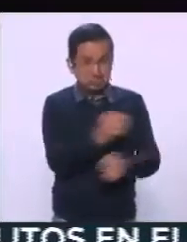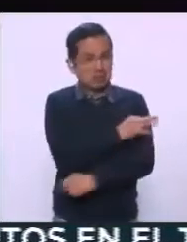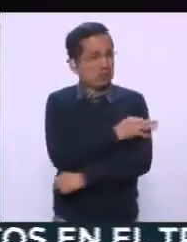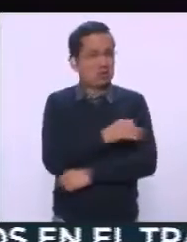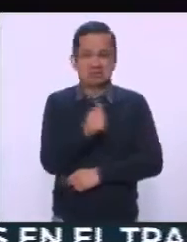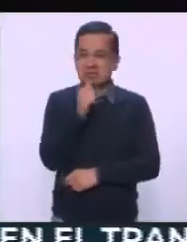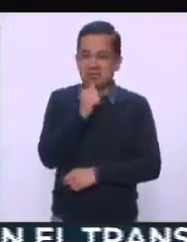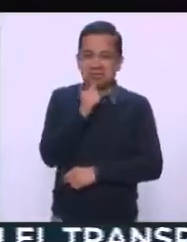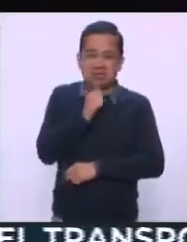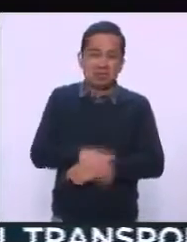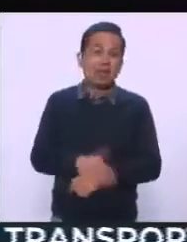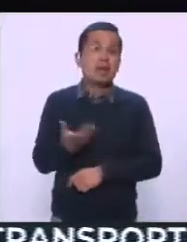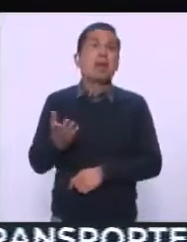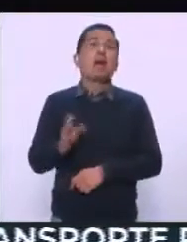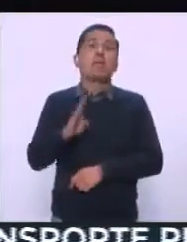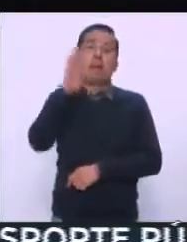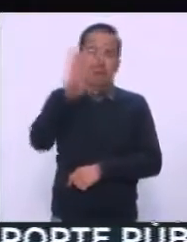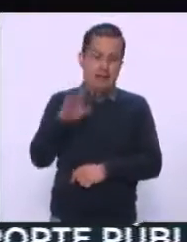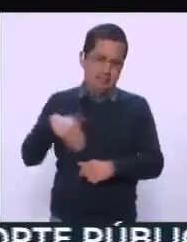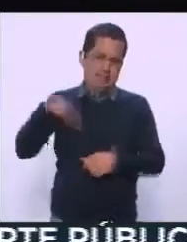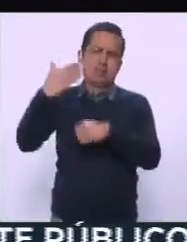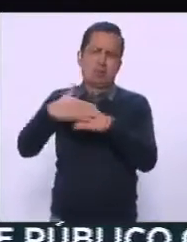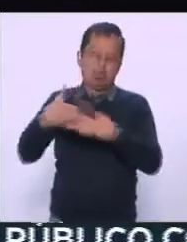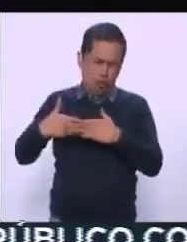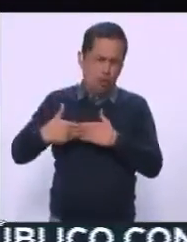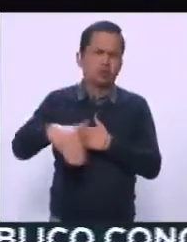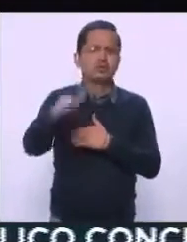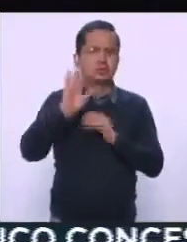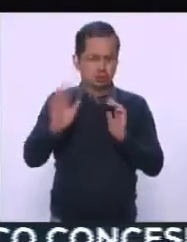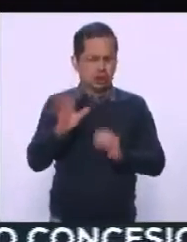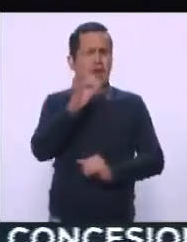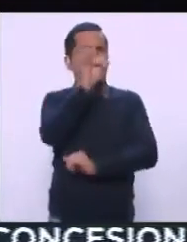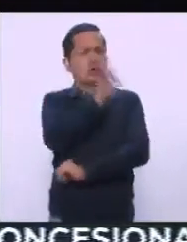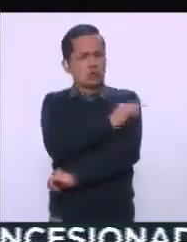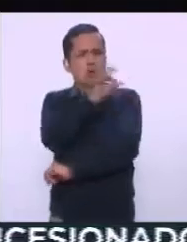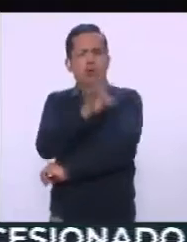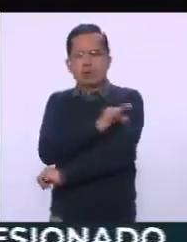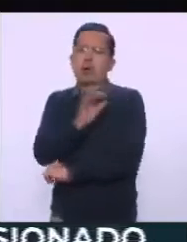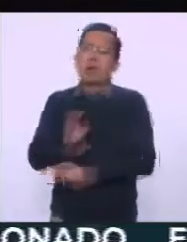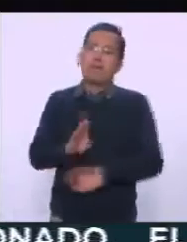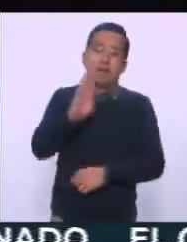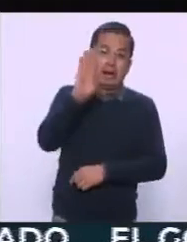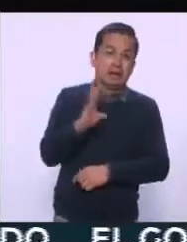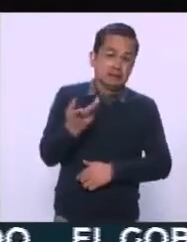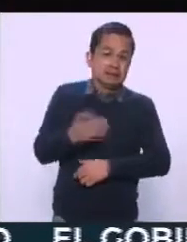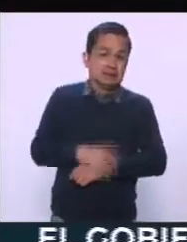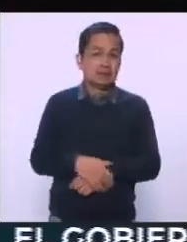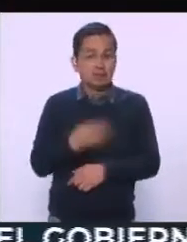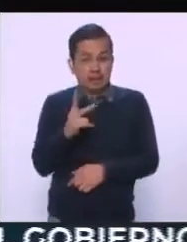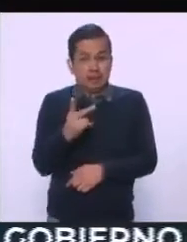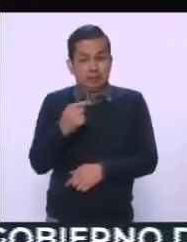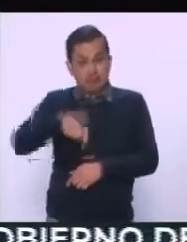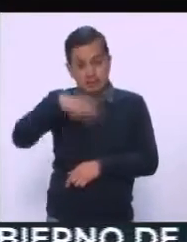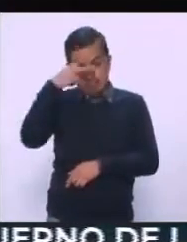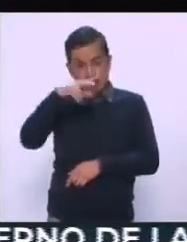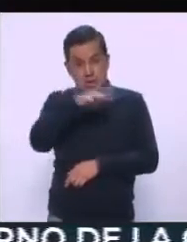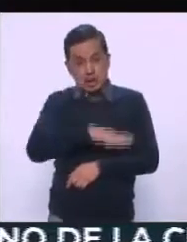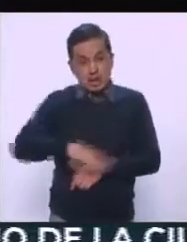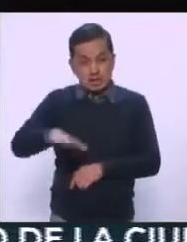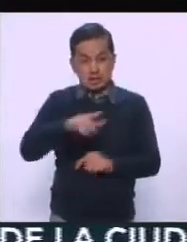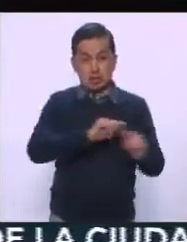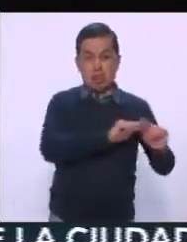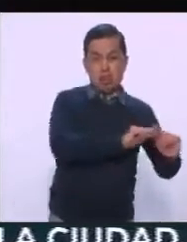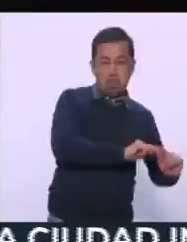a una escala realmente importante la aplicación de vacunas. Entonces, yo creo que México afortunadamente no ha tenido los picos